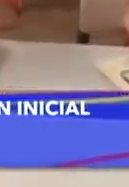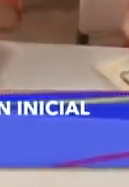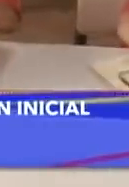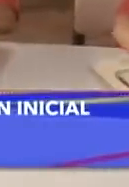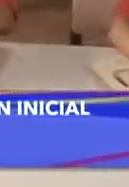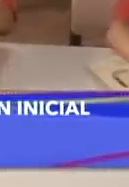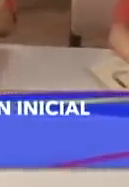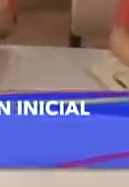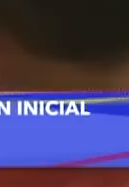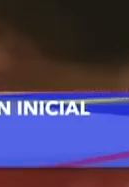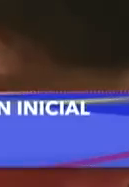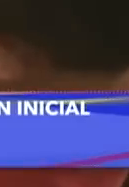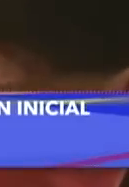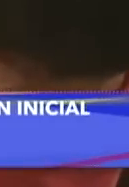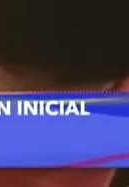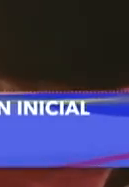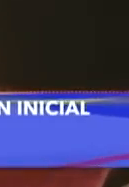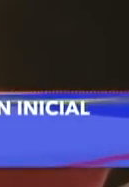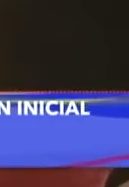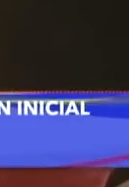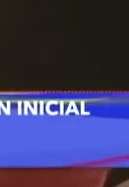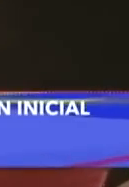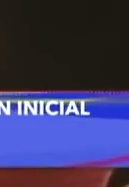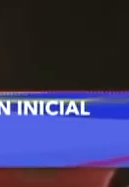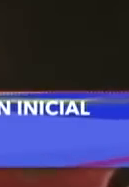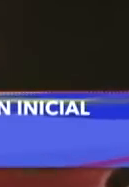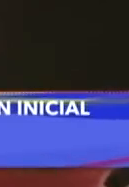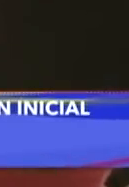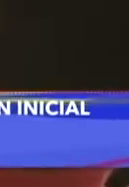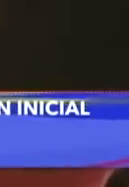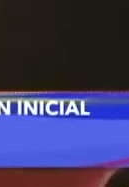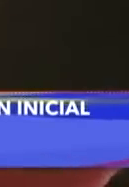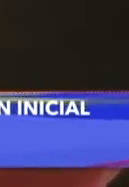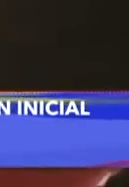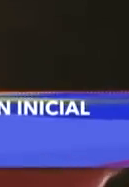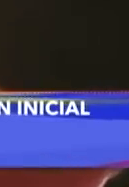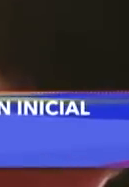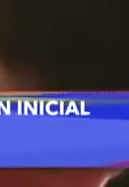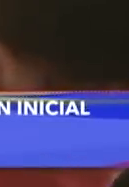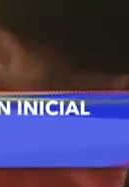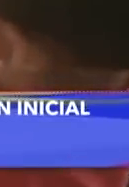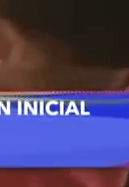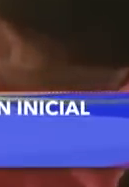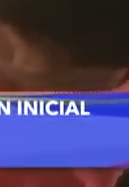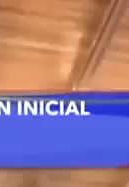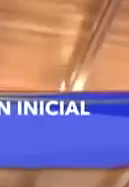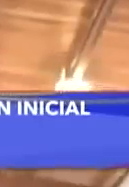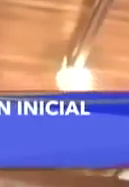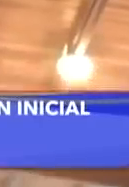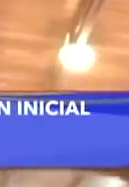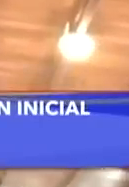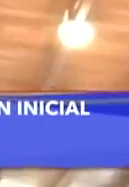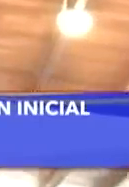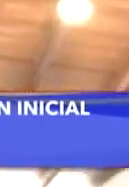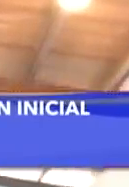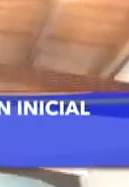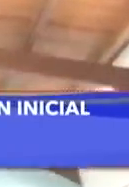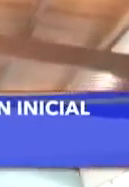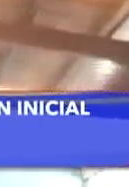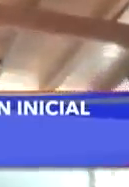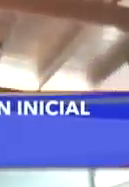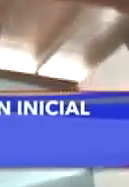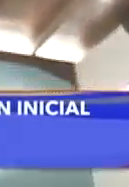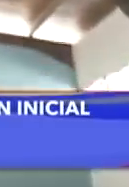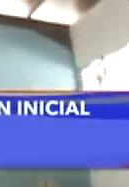hoy estamos inaugurando este maravilloso centro de educación inicial francisco de miranda